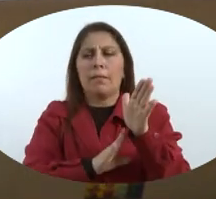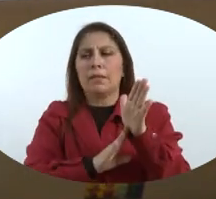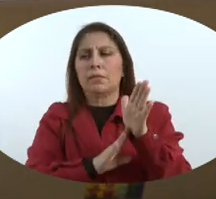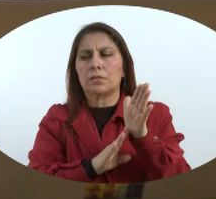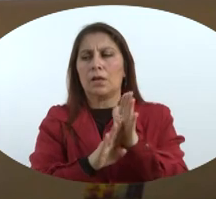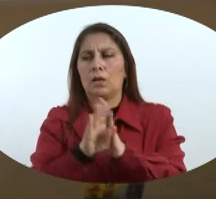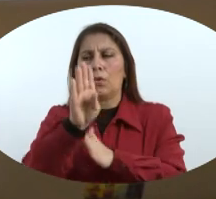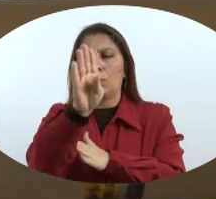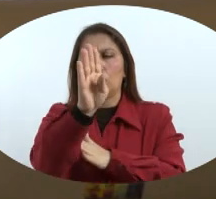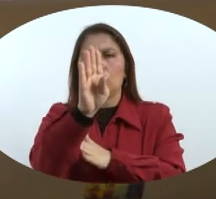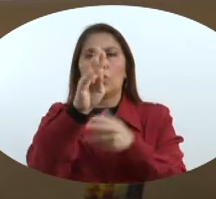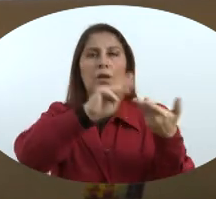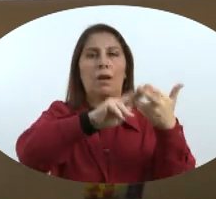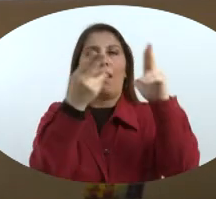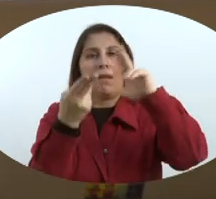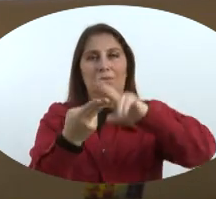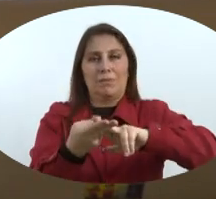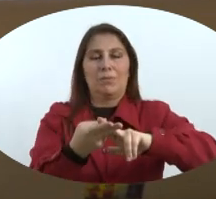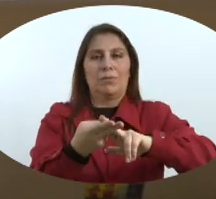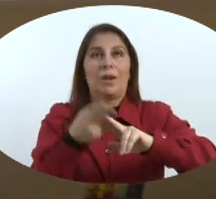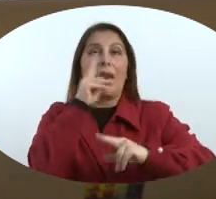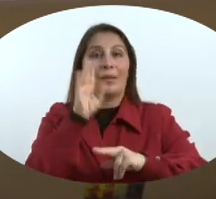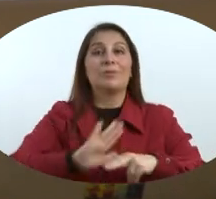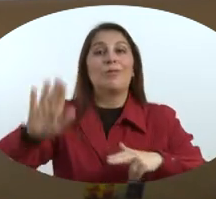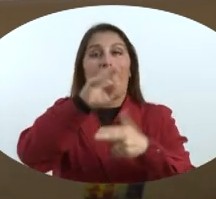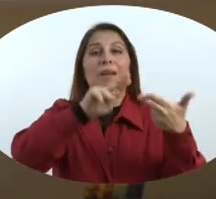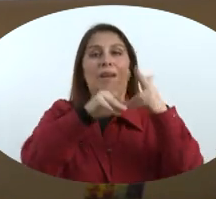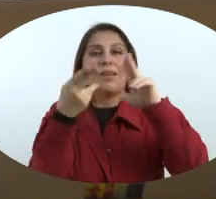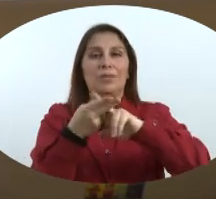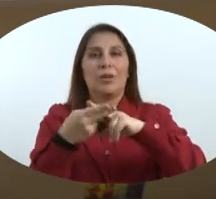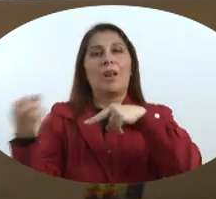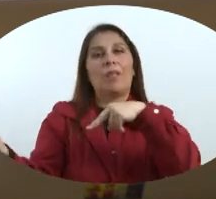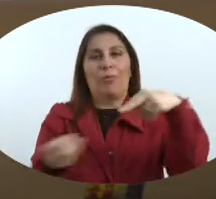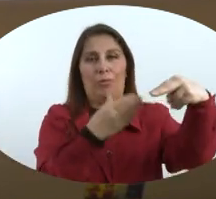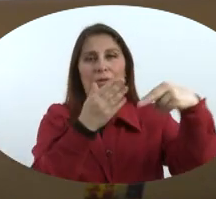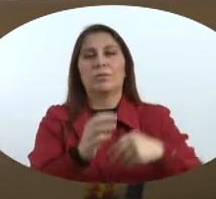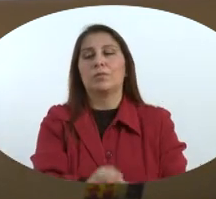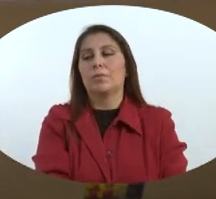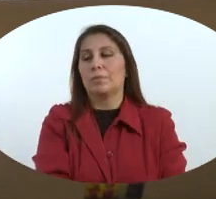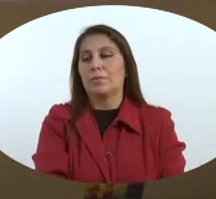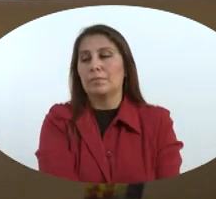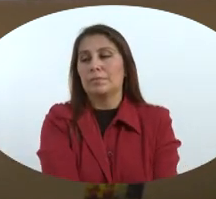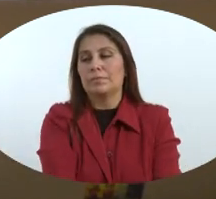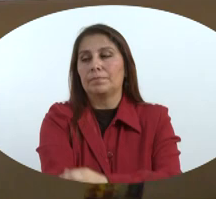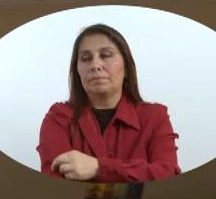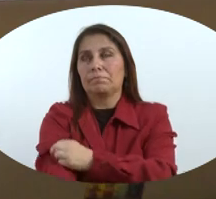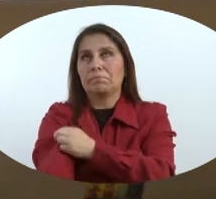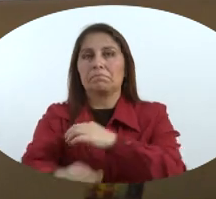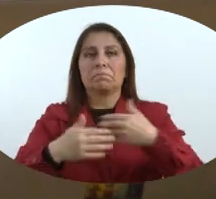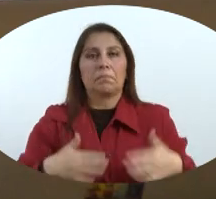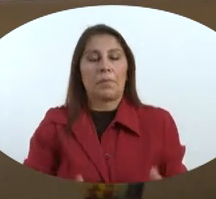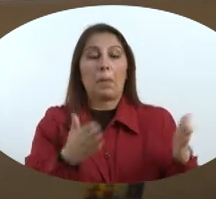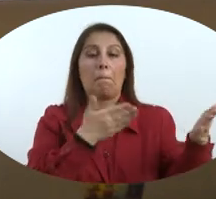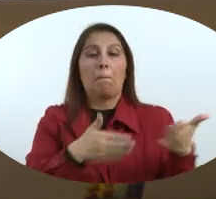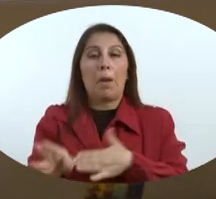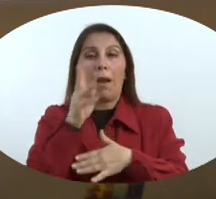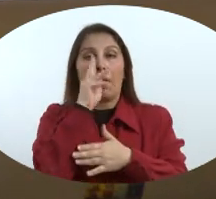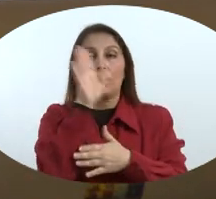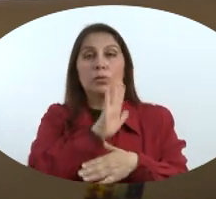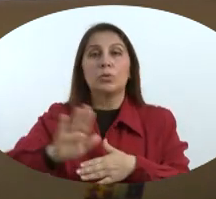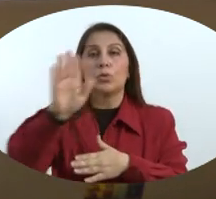desarrollo iván duque en materia educativa bueno el plan nacional de